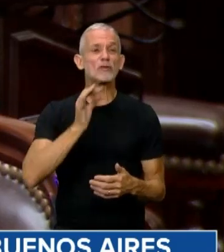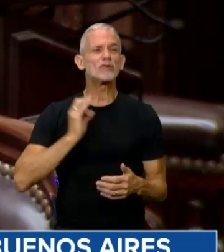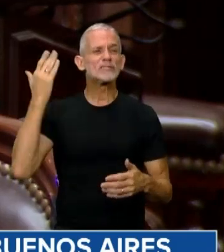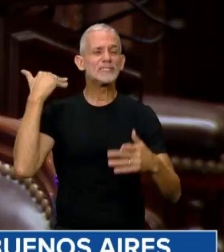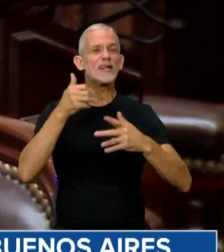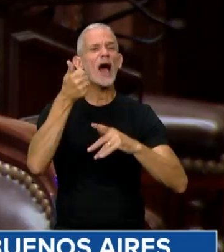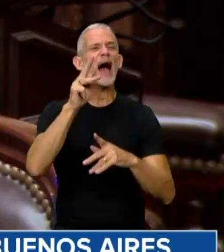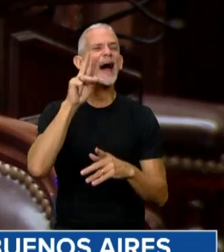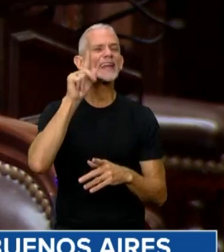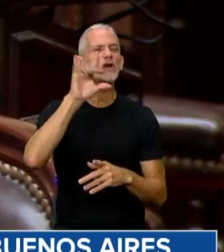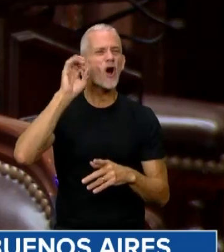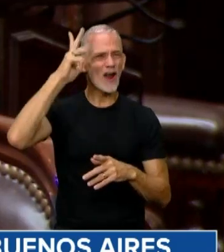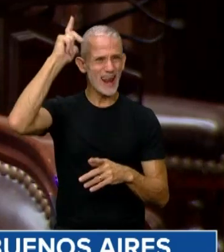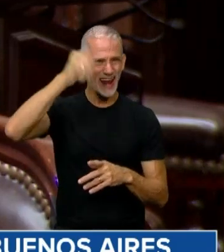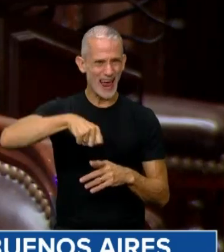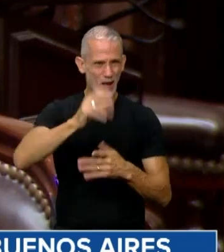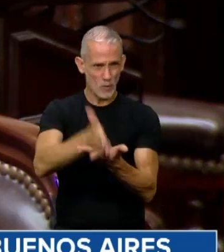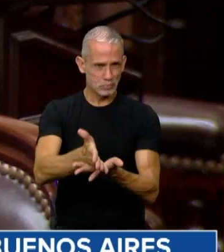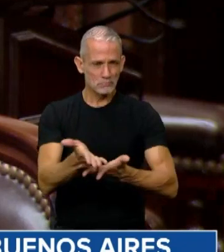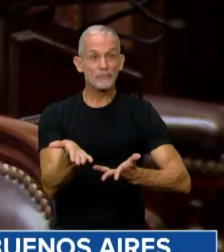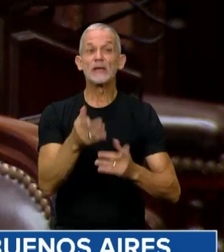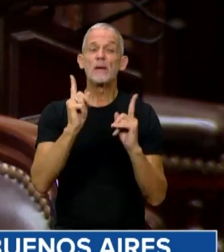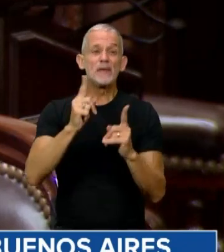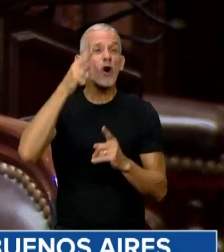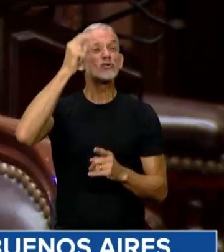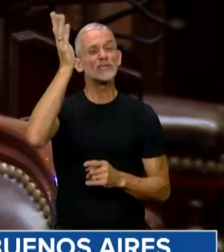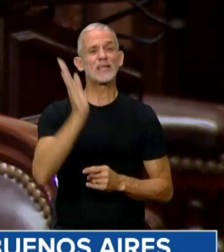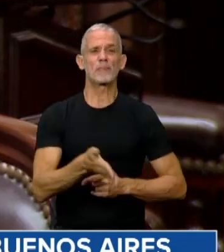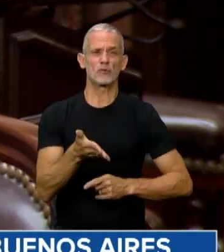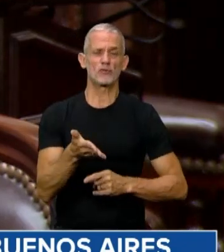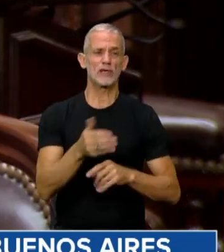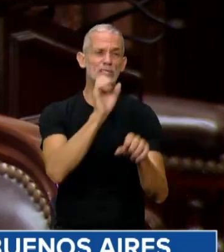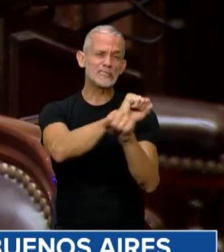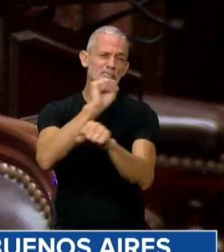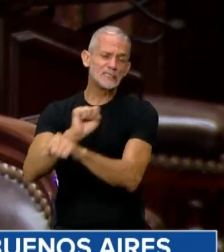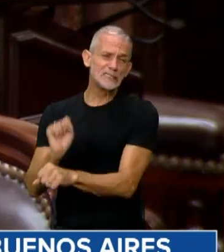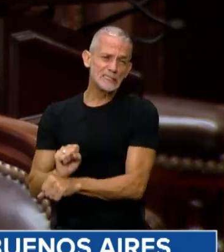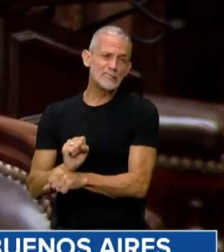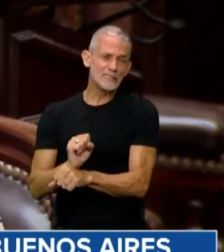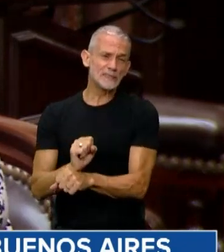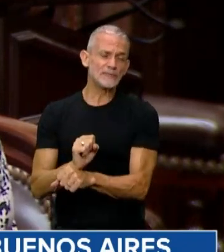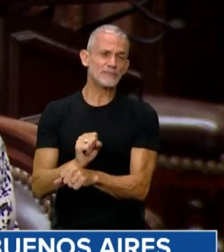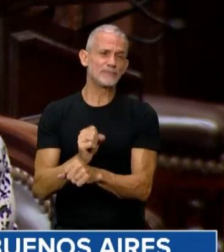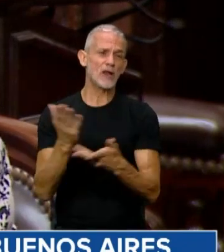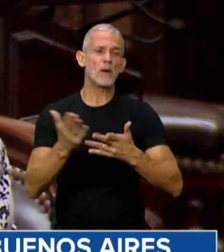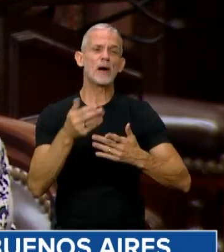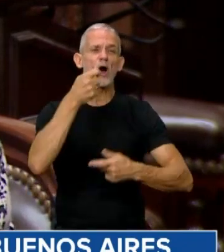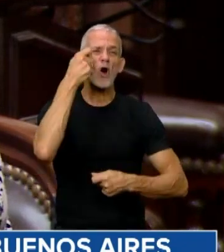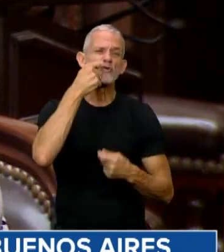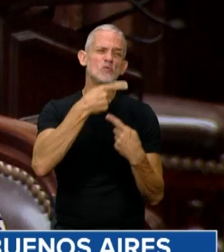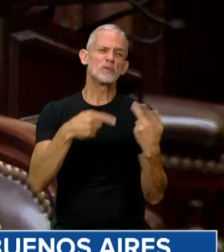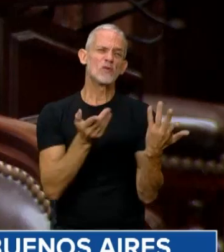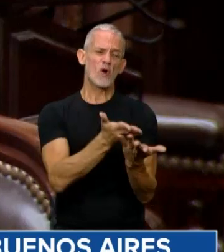fallo Arriola. Sin embargo, seguimos teniendo el 80% de las detenciones a